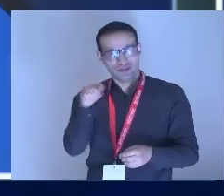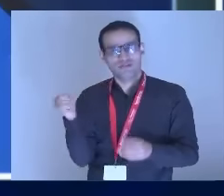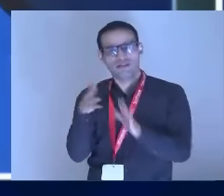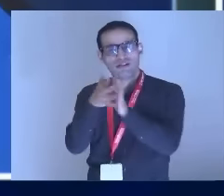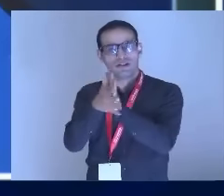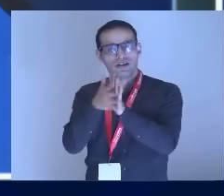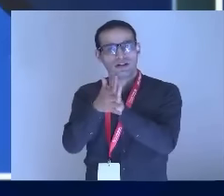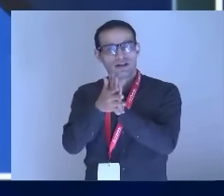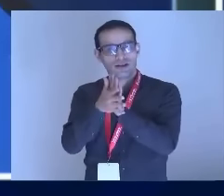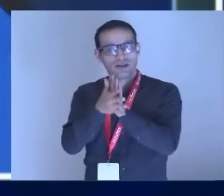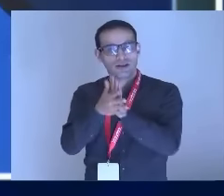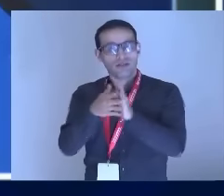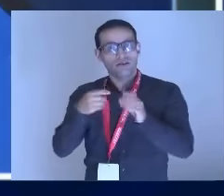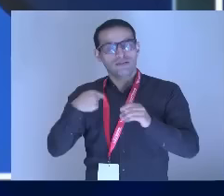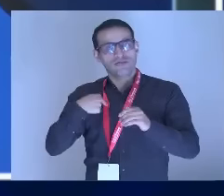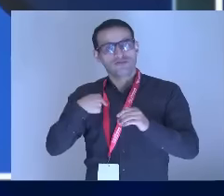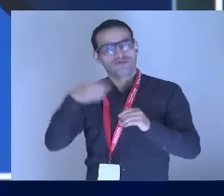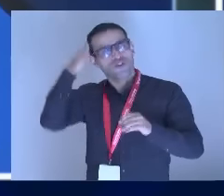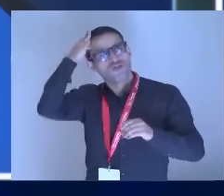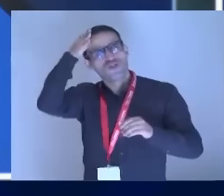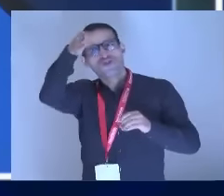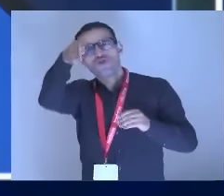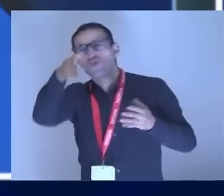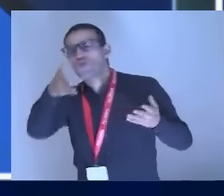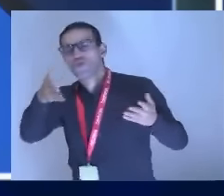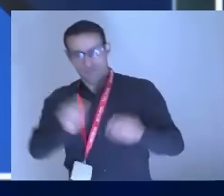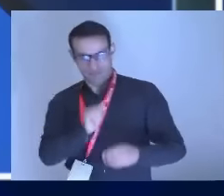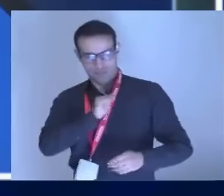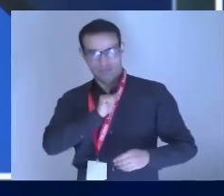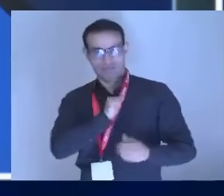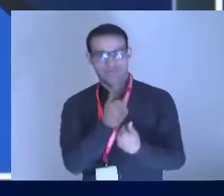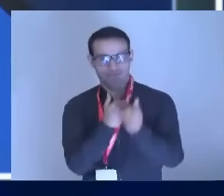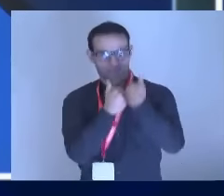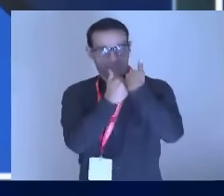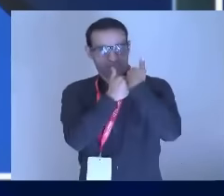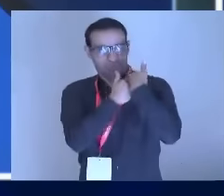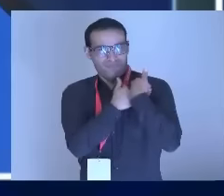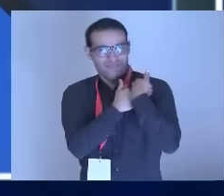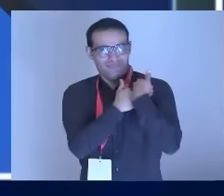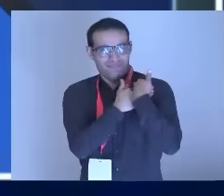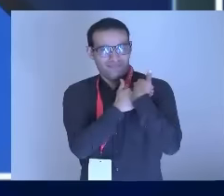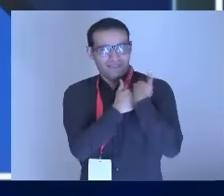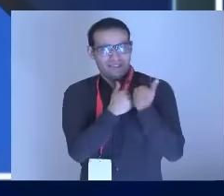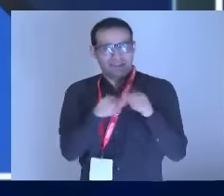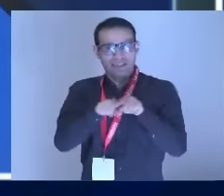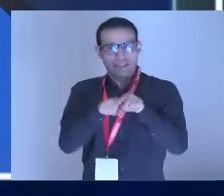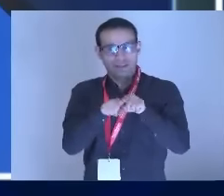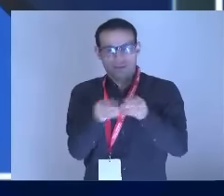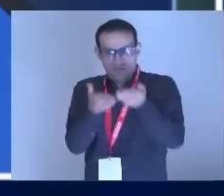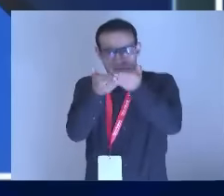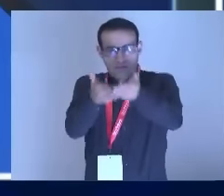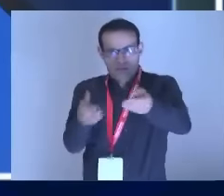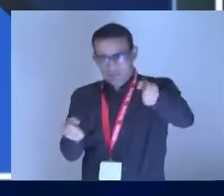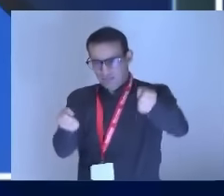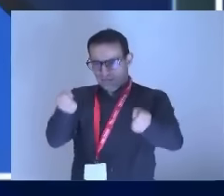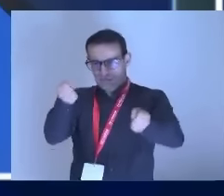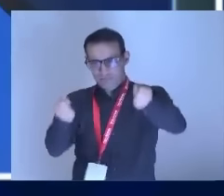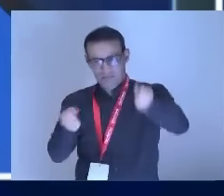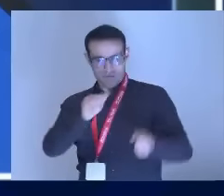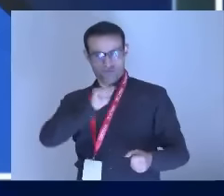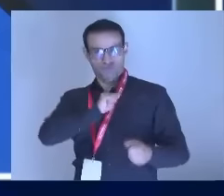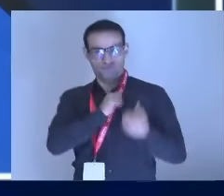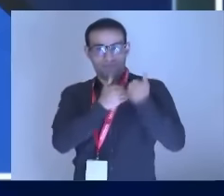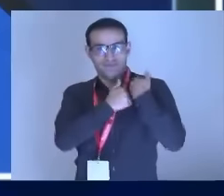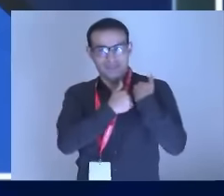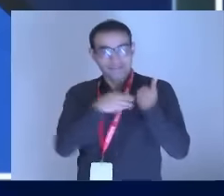destino somos capitanes de nuestra alma y sí que tenía razón no hay dificultad imposible de